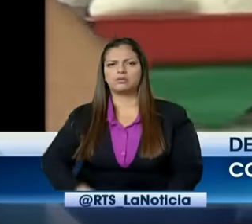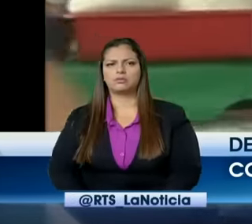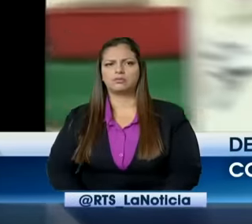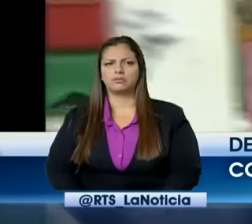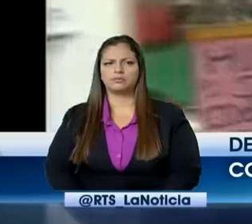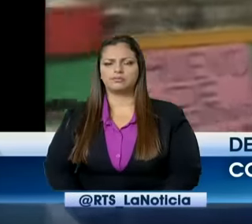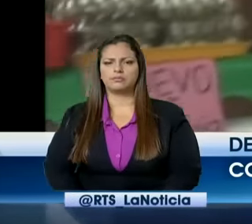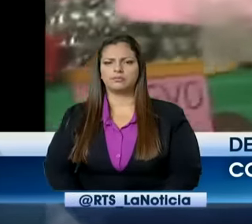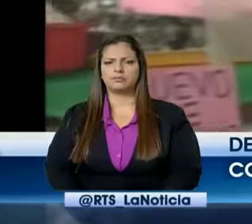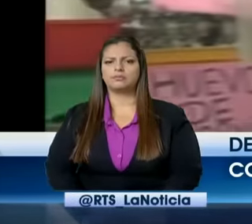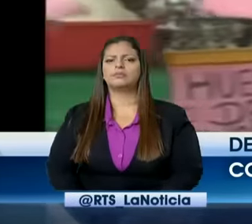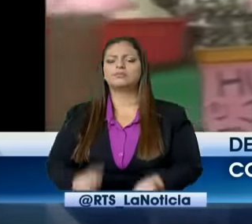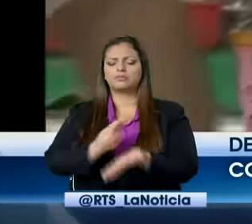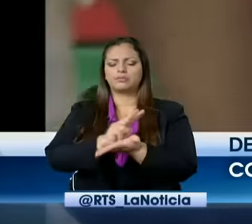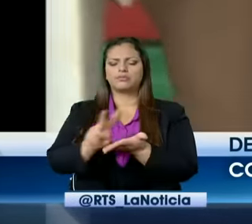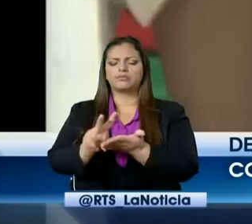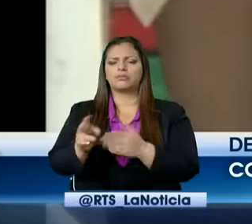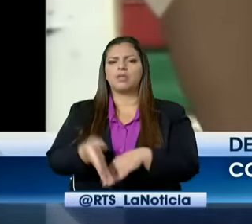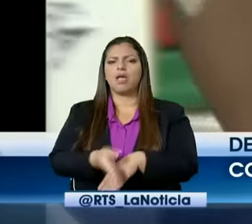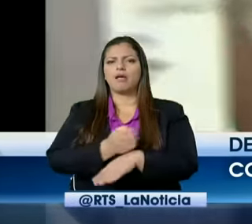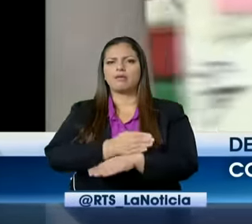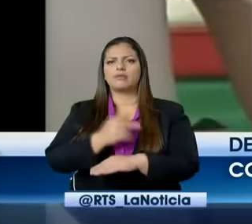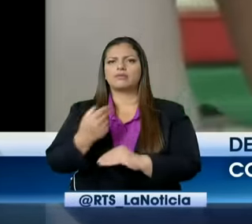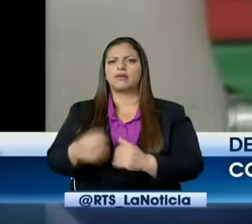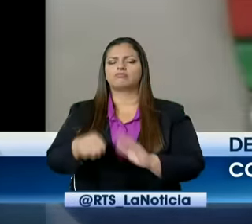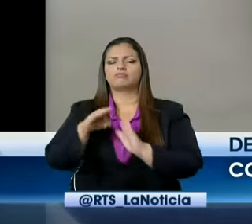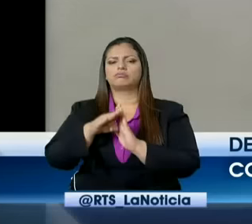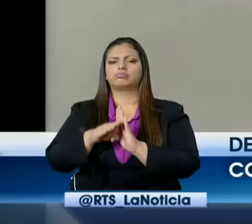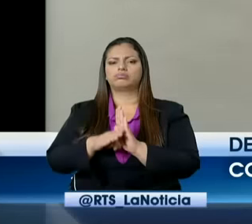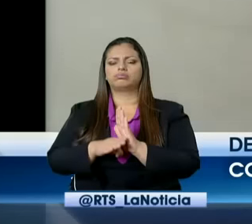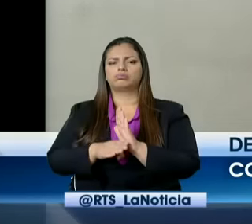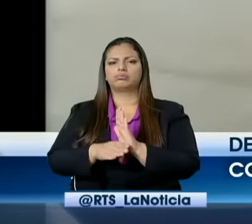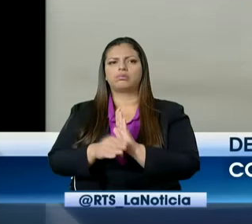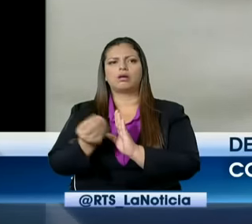Sí, bajó. ¿Unos 15 días? Sí, bajó. ¿Qué otro producto?